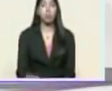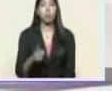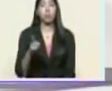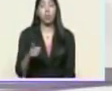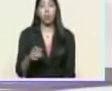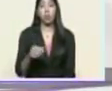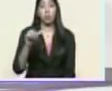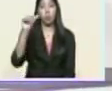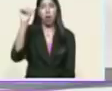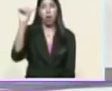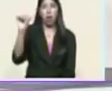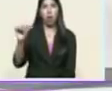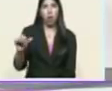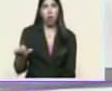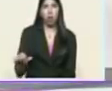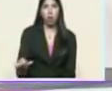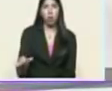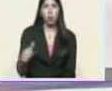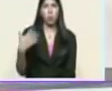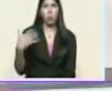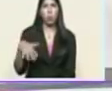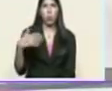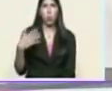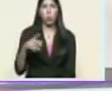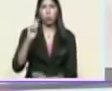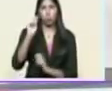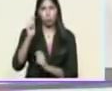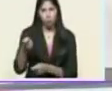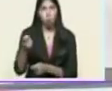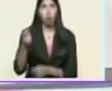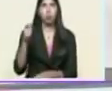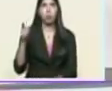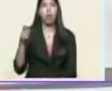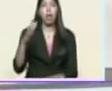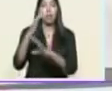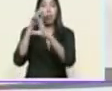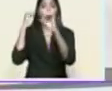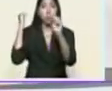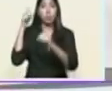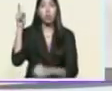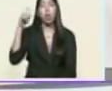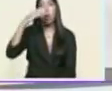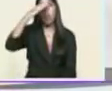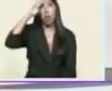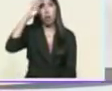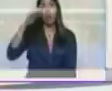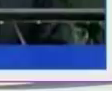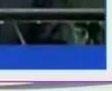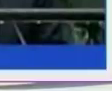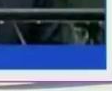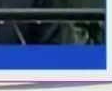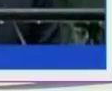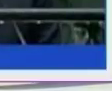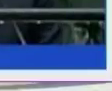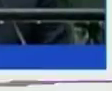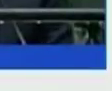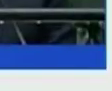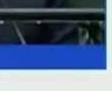Admirable el discurso de compañero Bruno Rodríguez Parrilla, canciller de Cuba. Nuestras